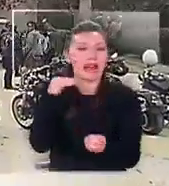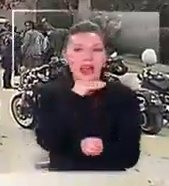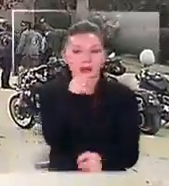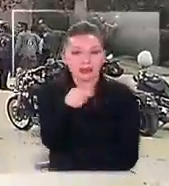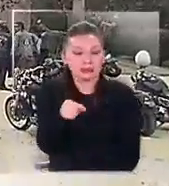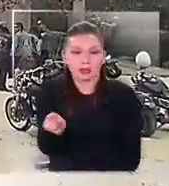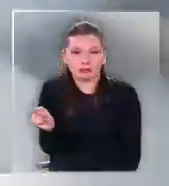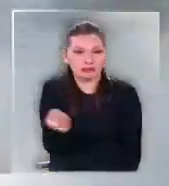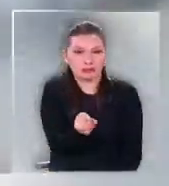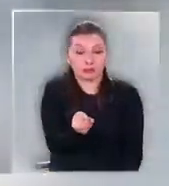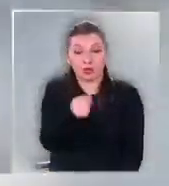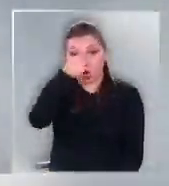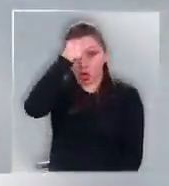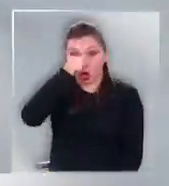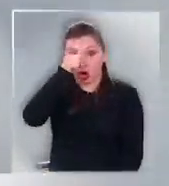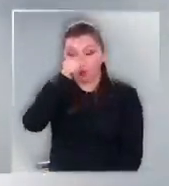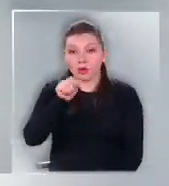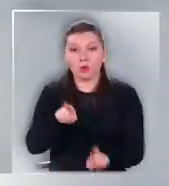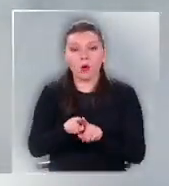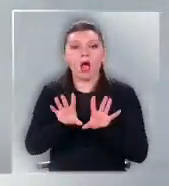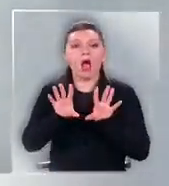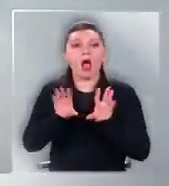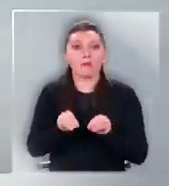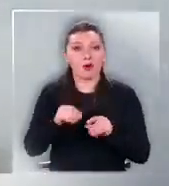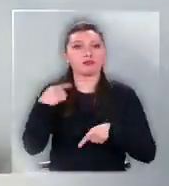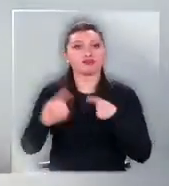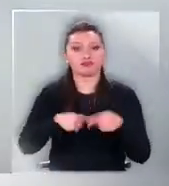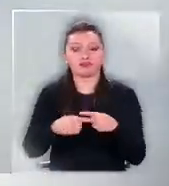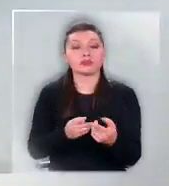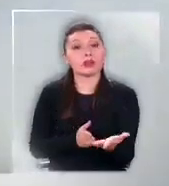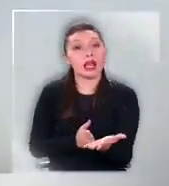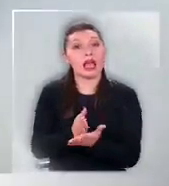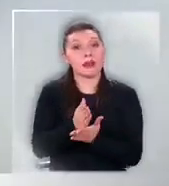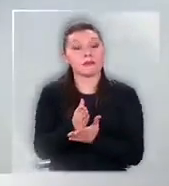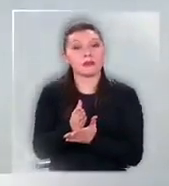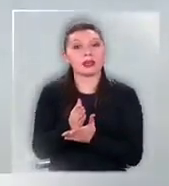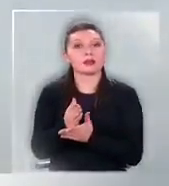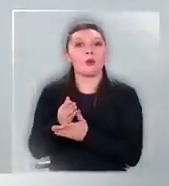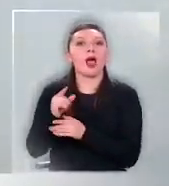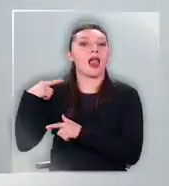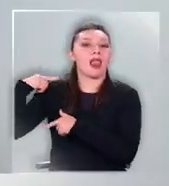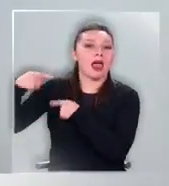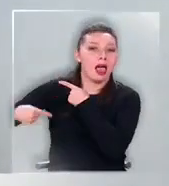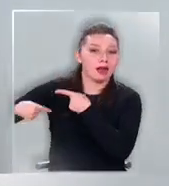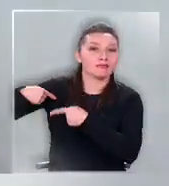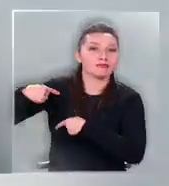semanas. El domingo se apagó su motor, pero comenzó la leyenda.